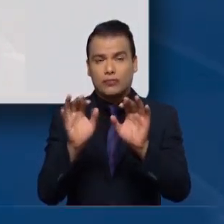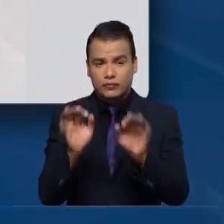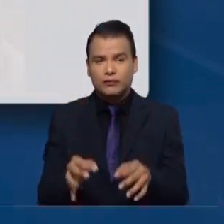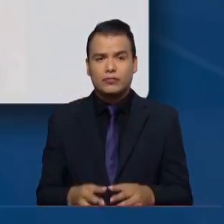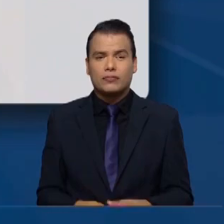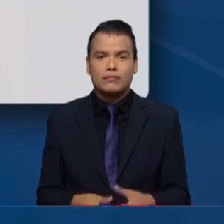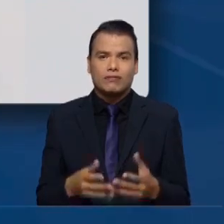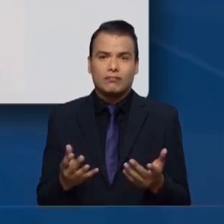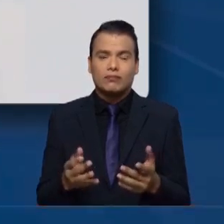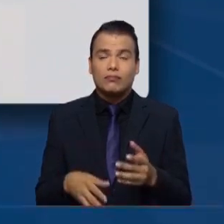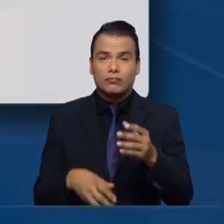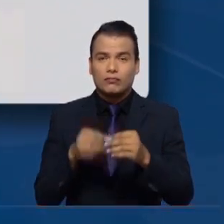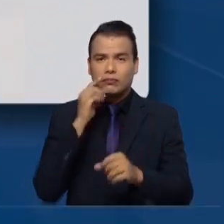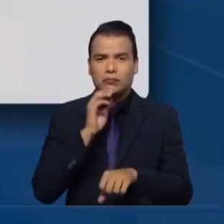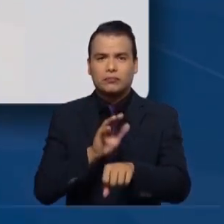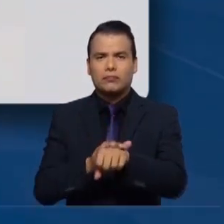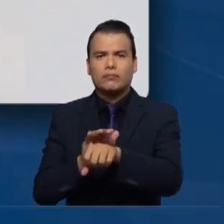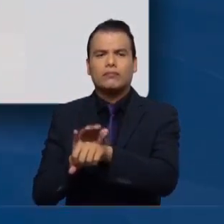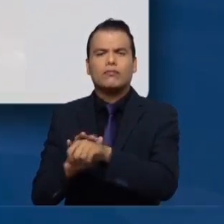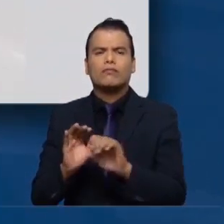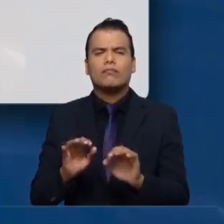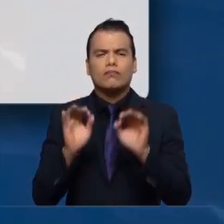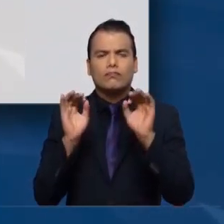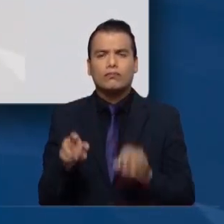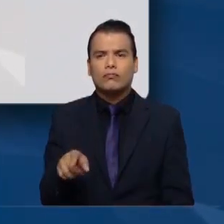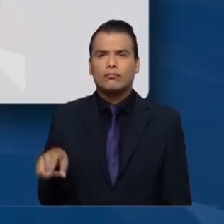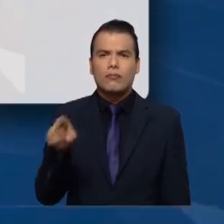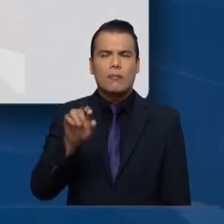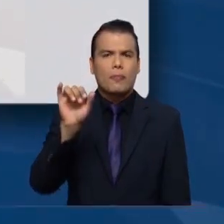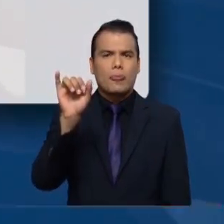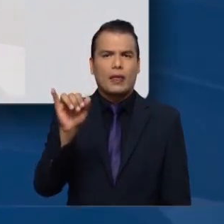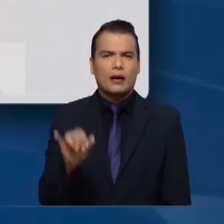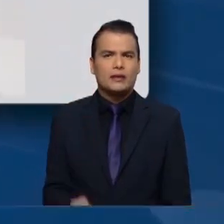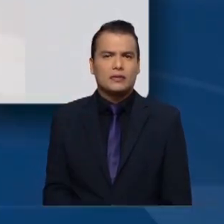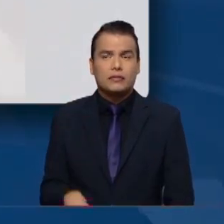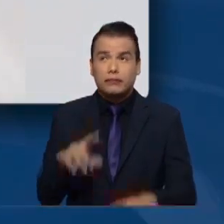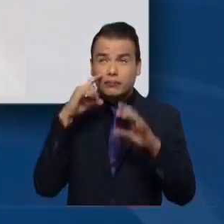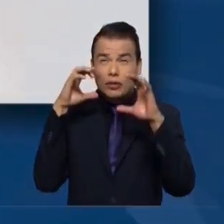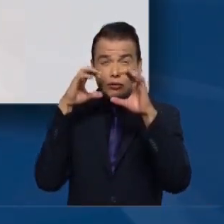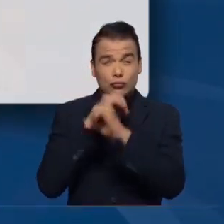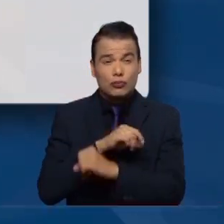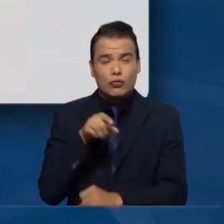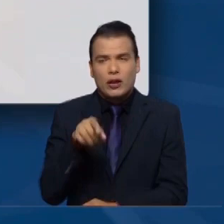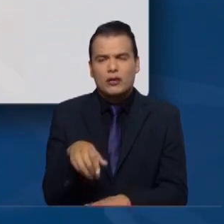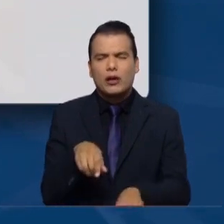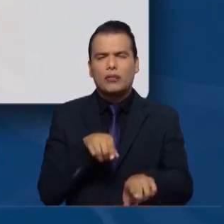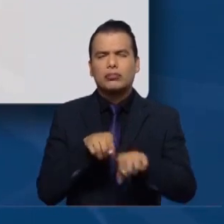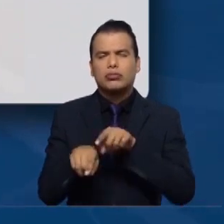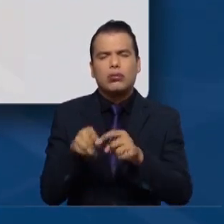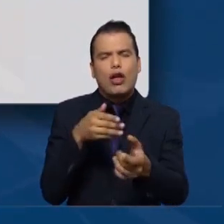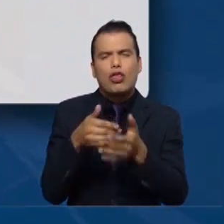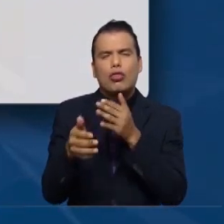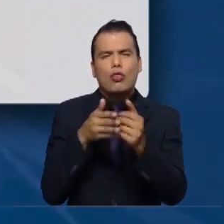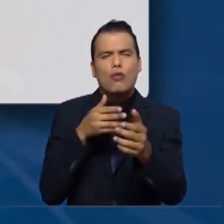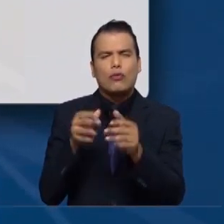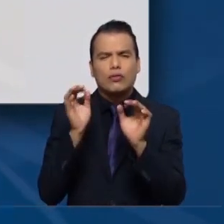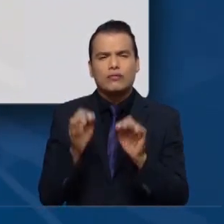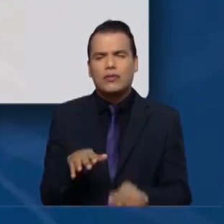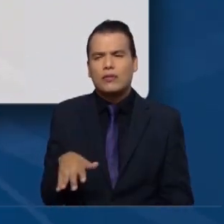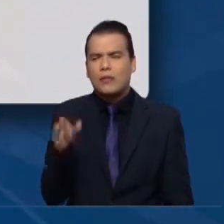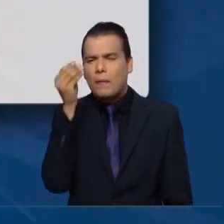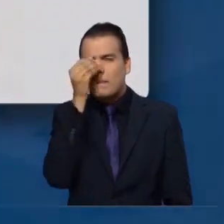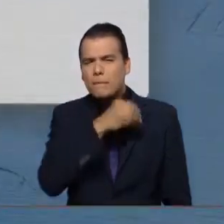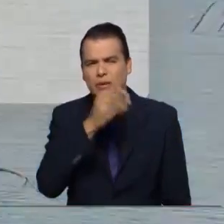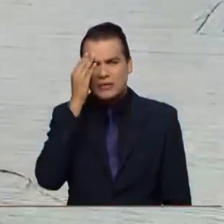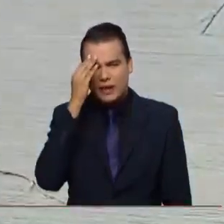hay que tener en cuenta que esto lo hacen de una manera turbulenta a oscuras tratan de hacerlo en lugares